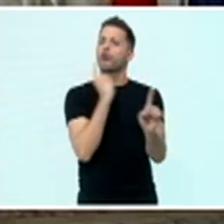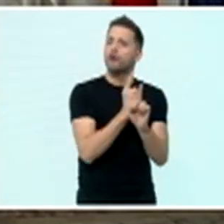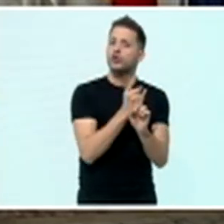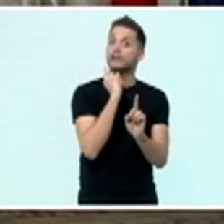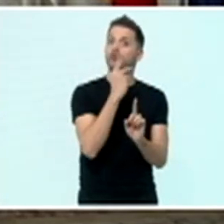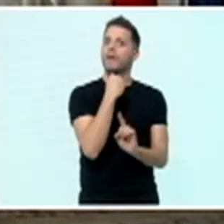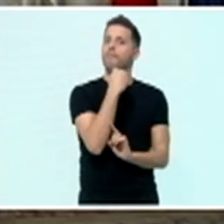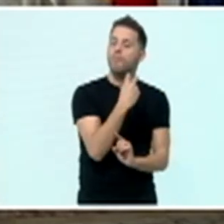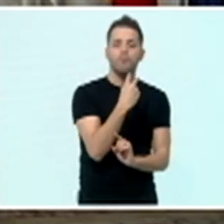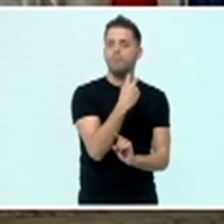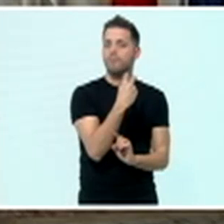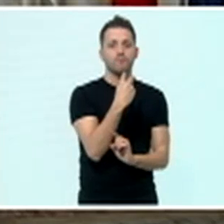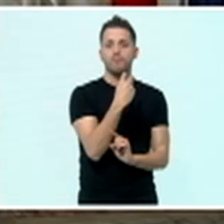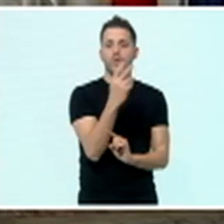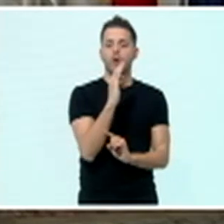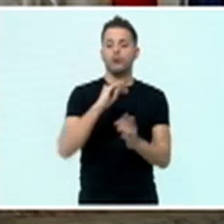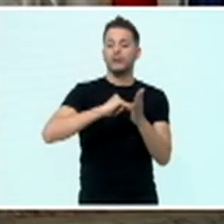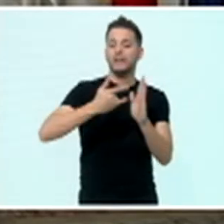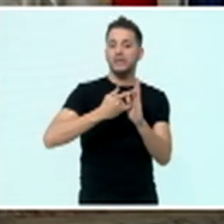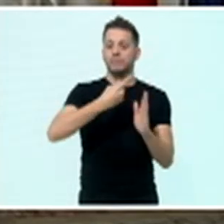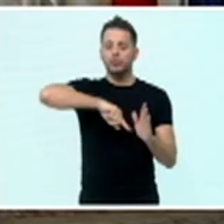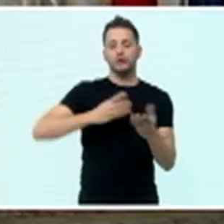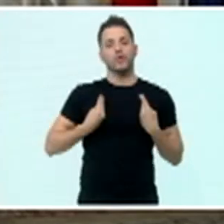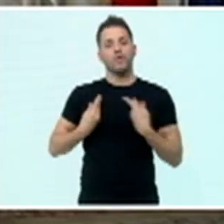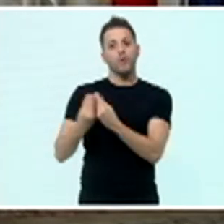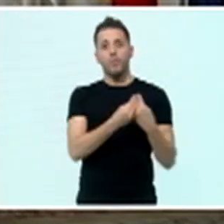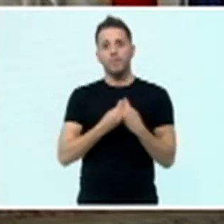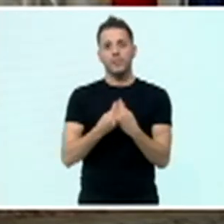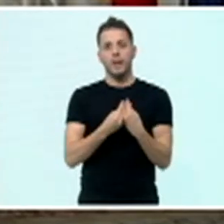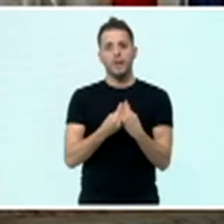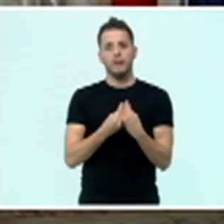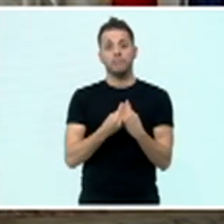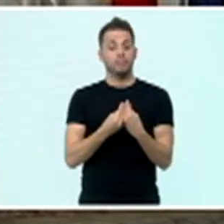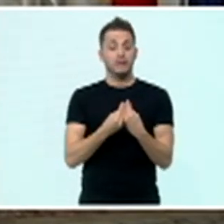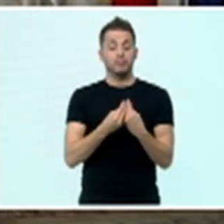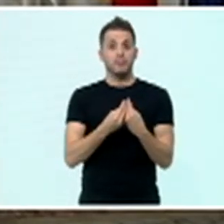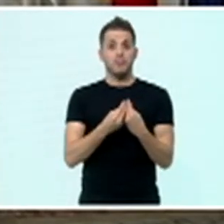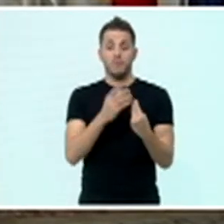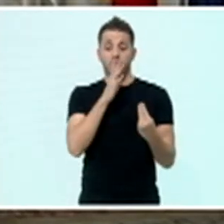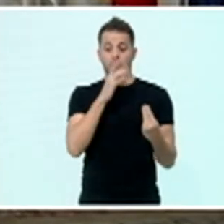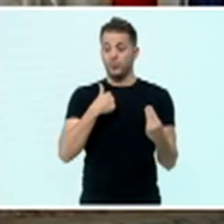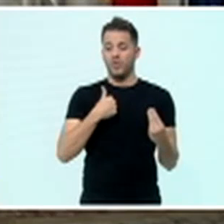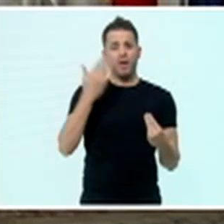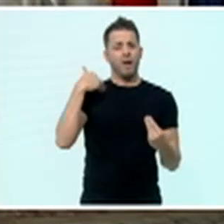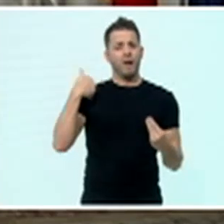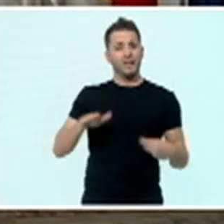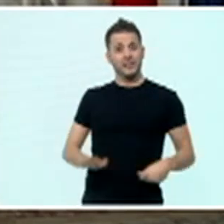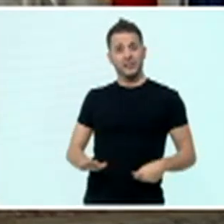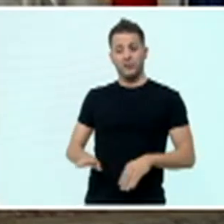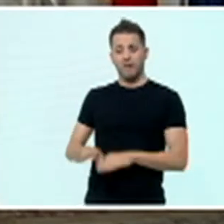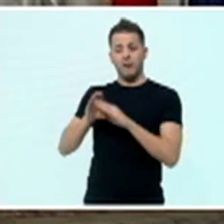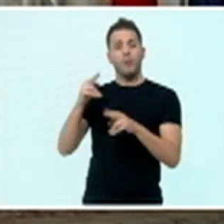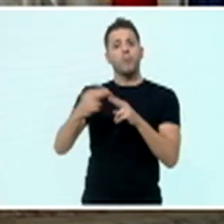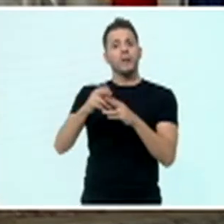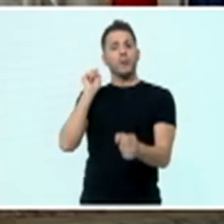nuestro sistema de convivencias y, sobre todo, el motivo por el que estoy militando en la política desde niño, que es el